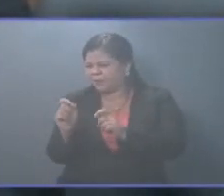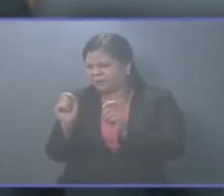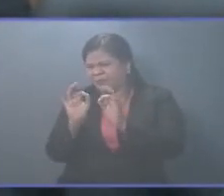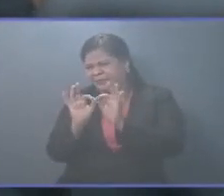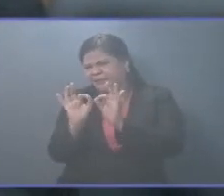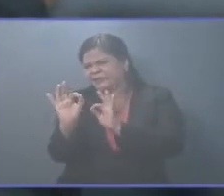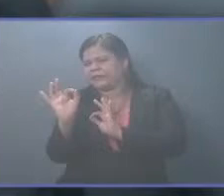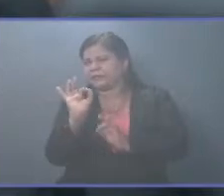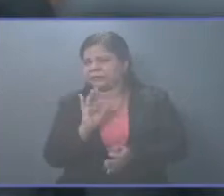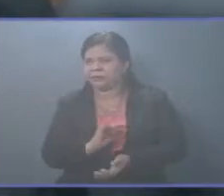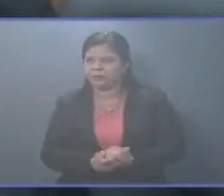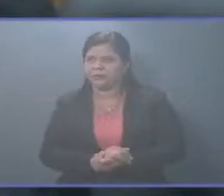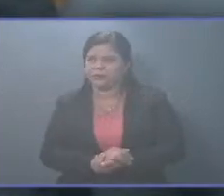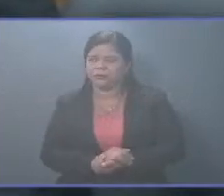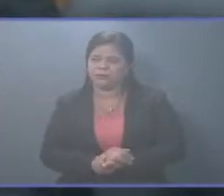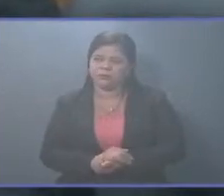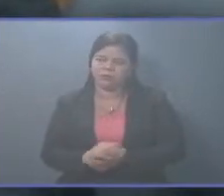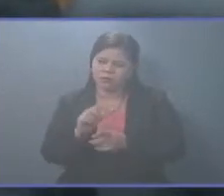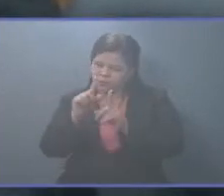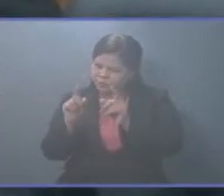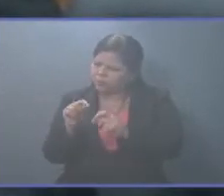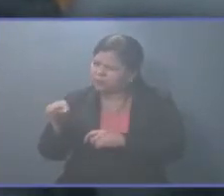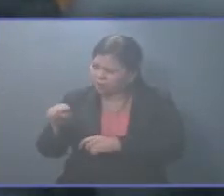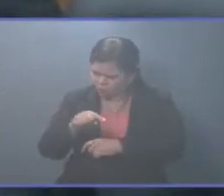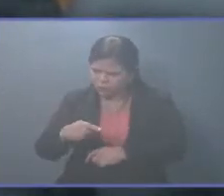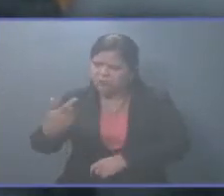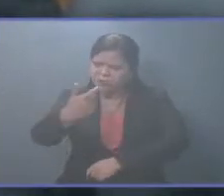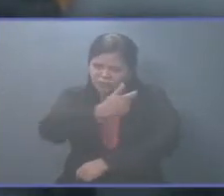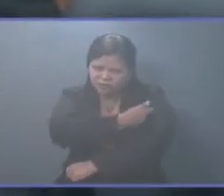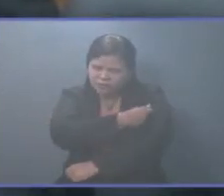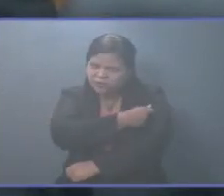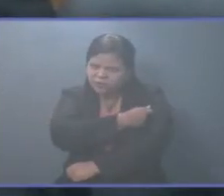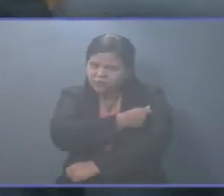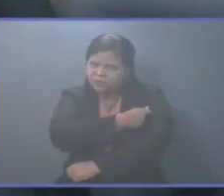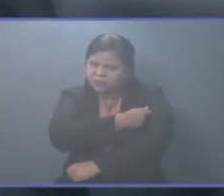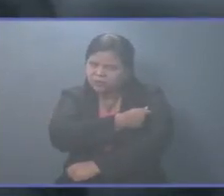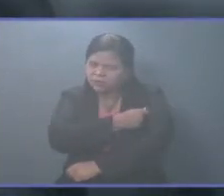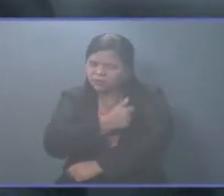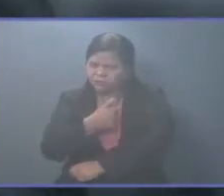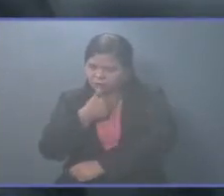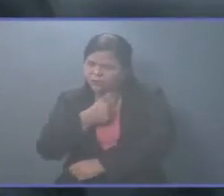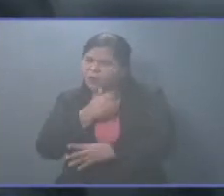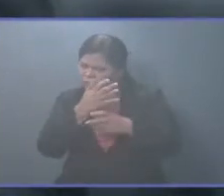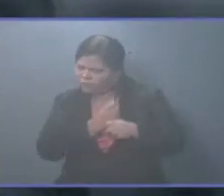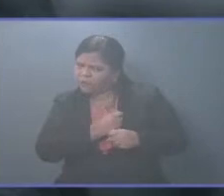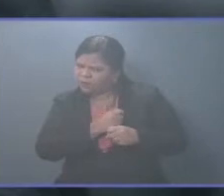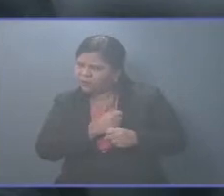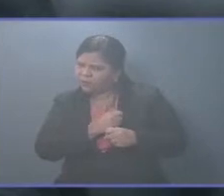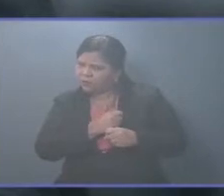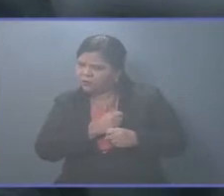ustedes. ¿Ustedes se aplicarían esa vacuna de AstraZeneca? ¿Confían en ella?